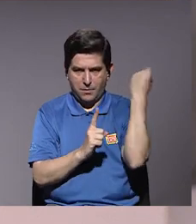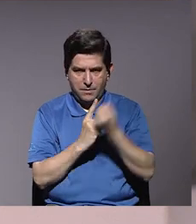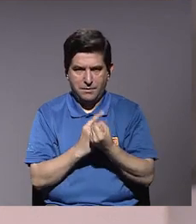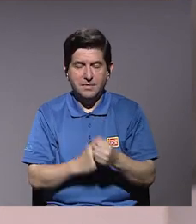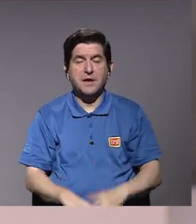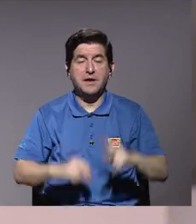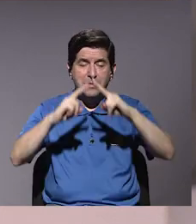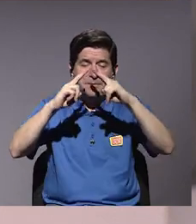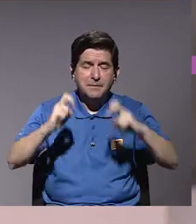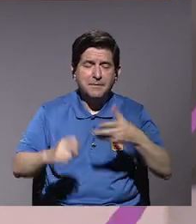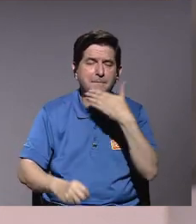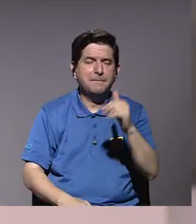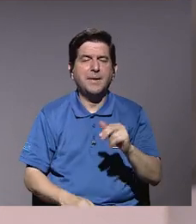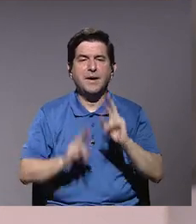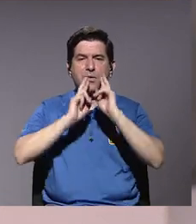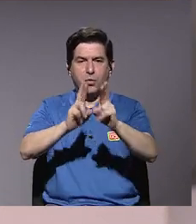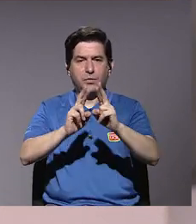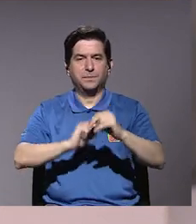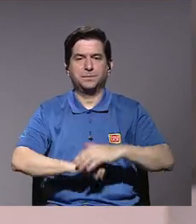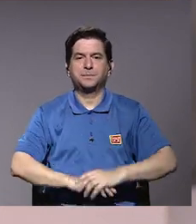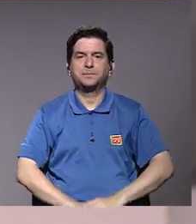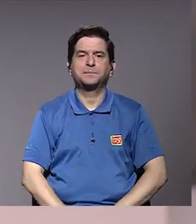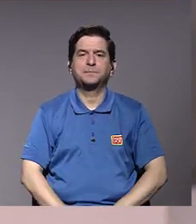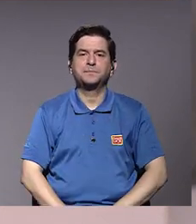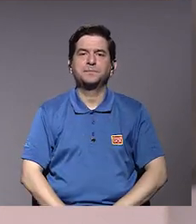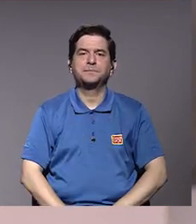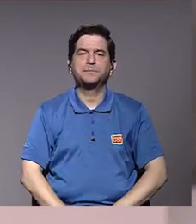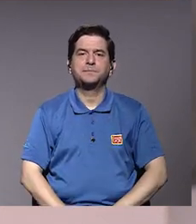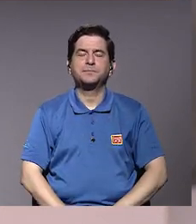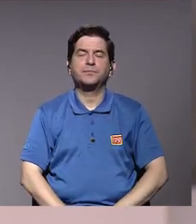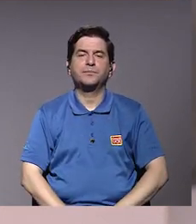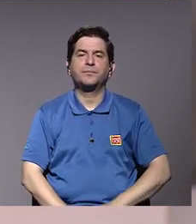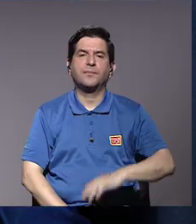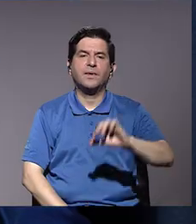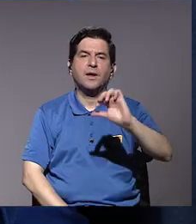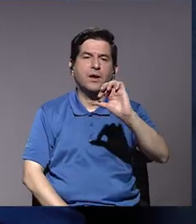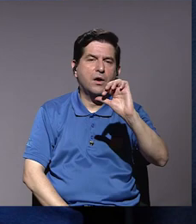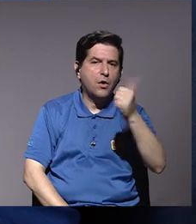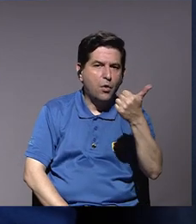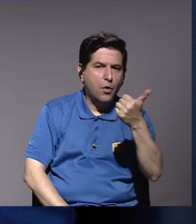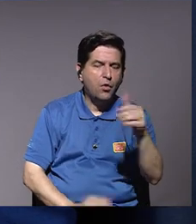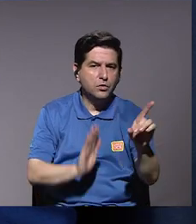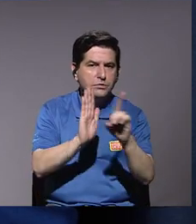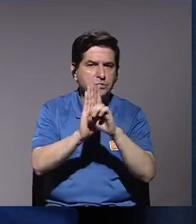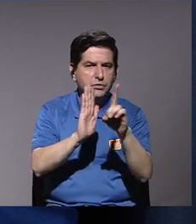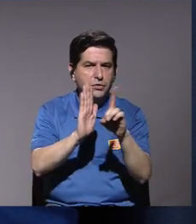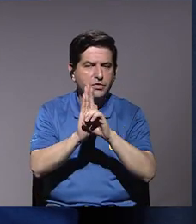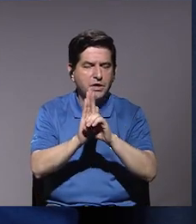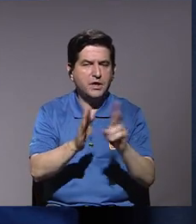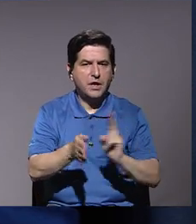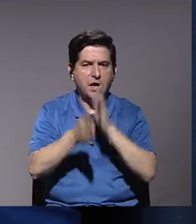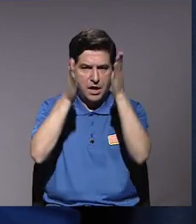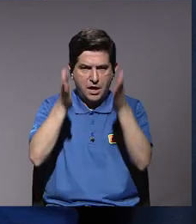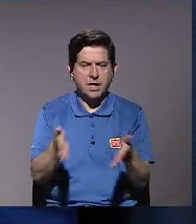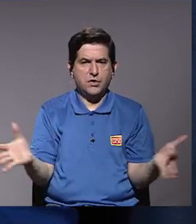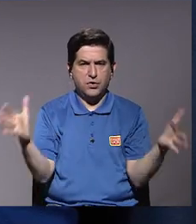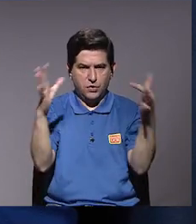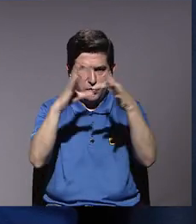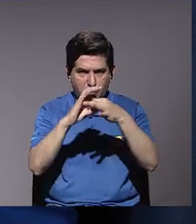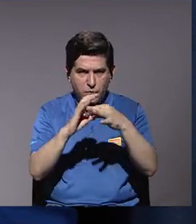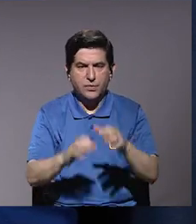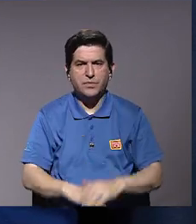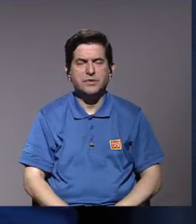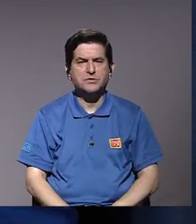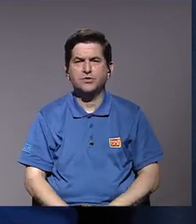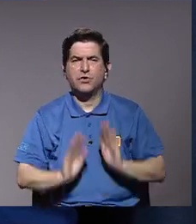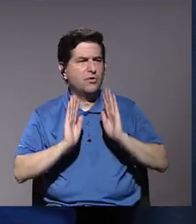hay que cumplir estas situaciones para que nuestro examen salga de la mejor manera posible. Hay otro de los derechos de los usuarios